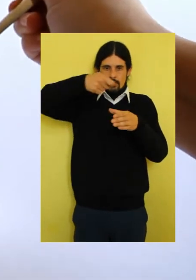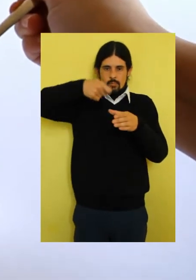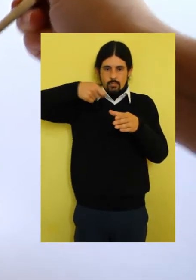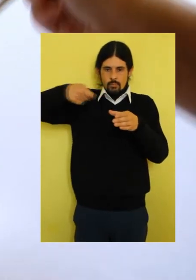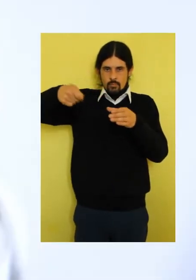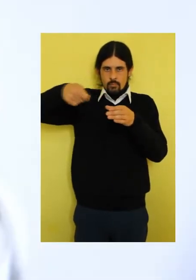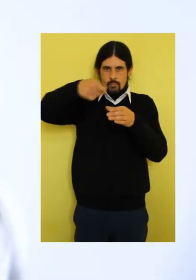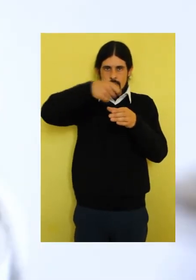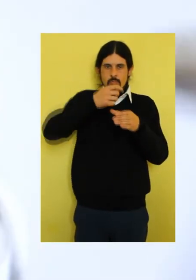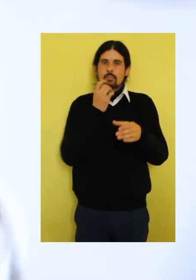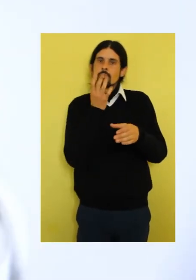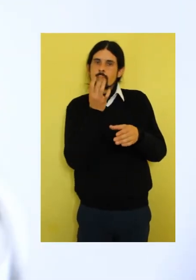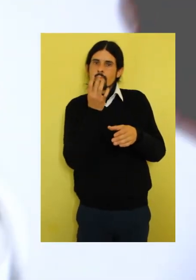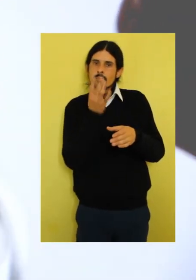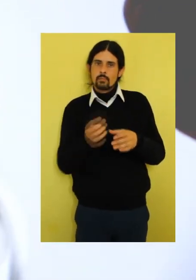azúcar sobre el aceite.